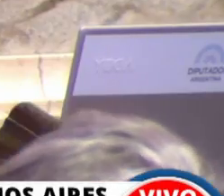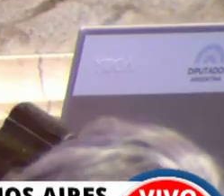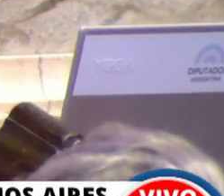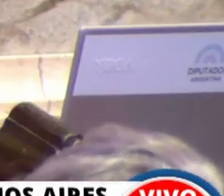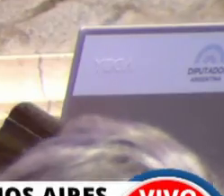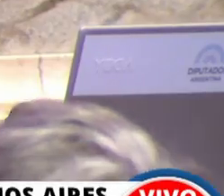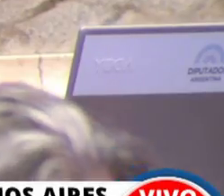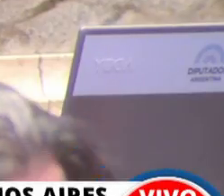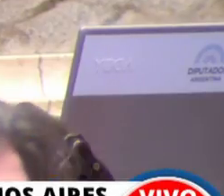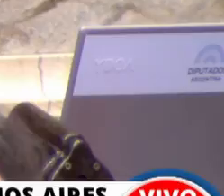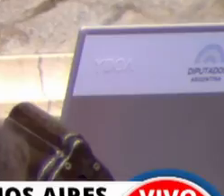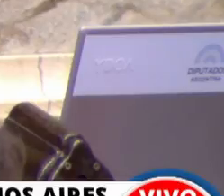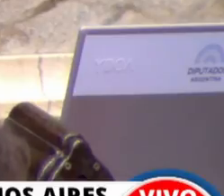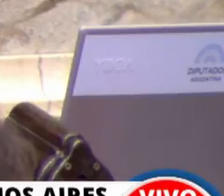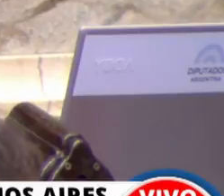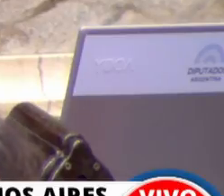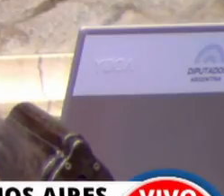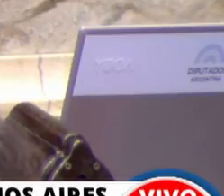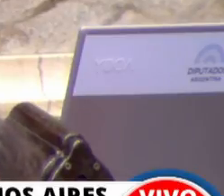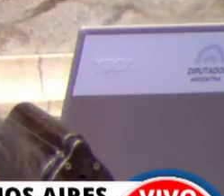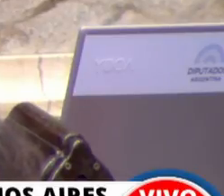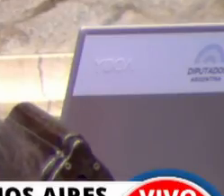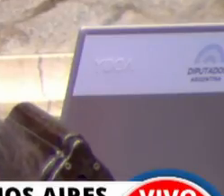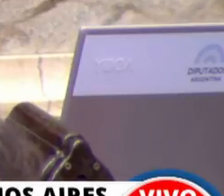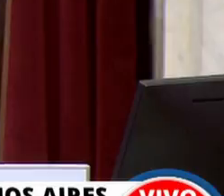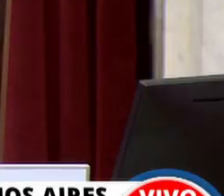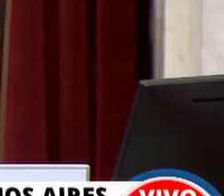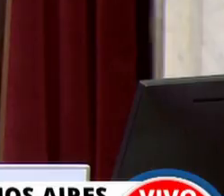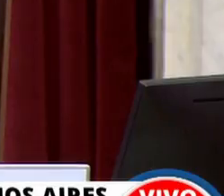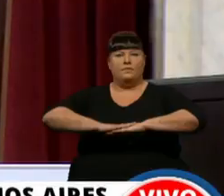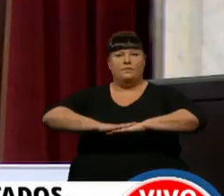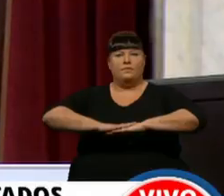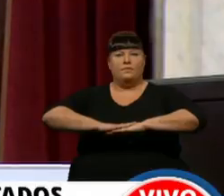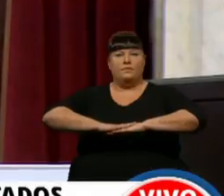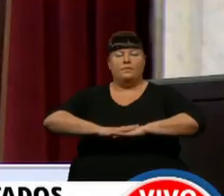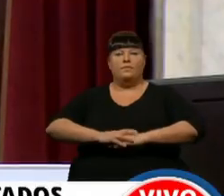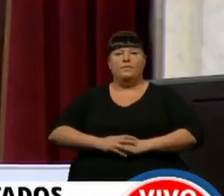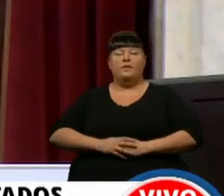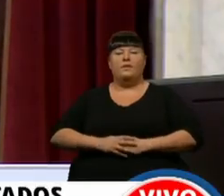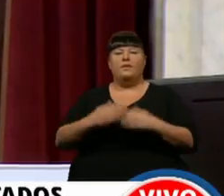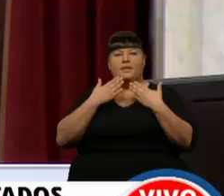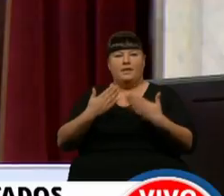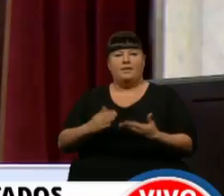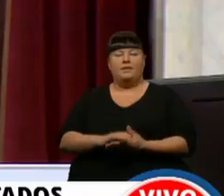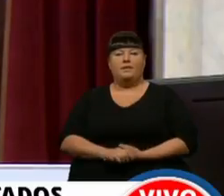a insertar después cuál es el voto contrario muy bien gracias gracias